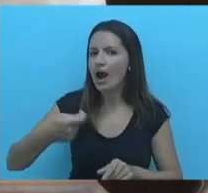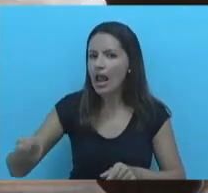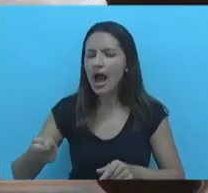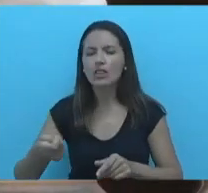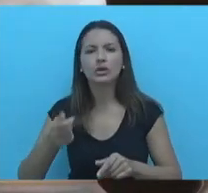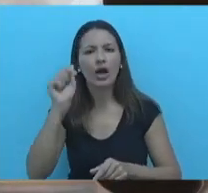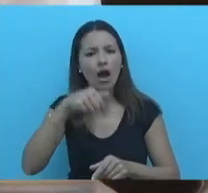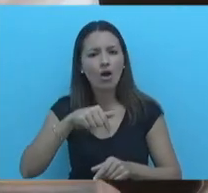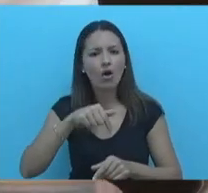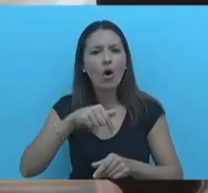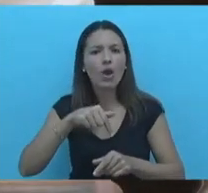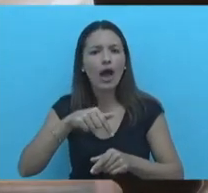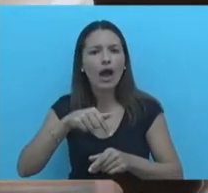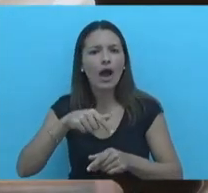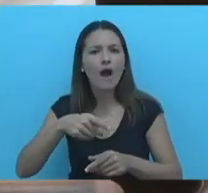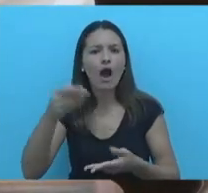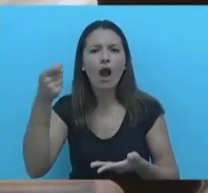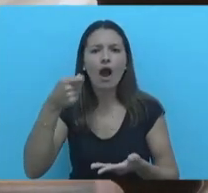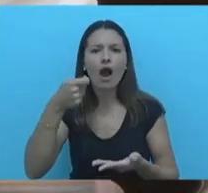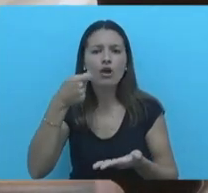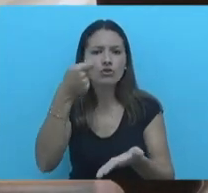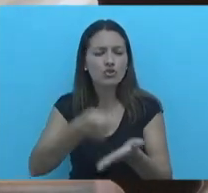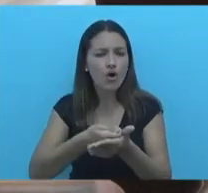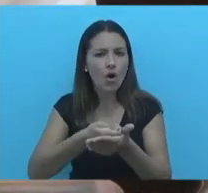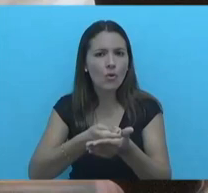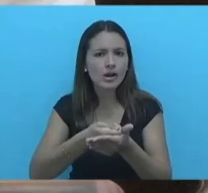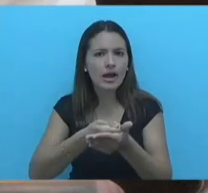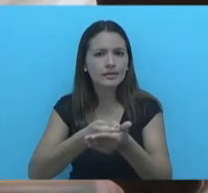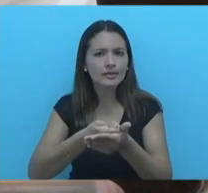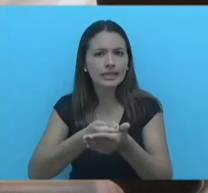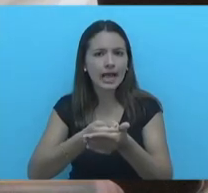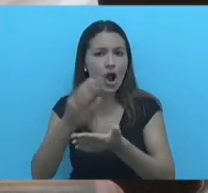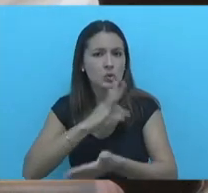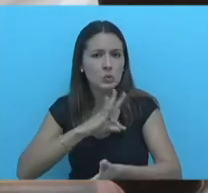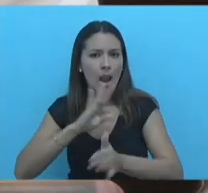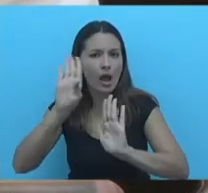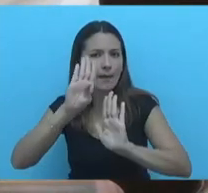de recibir un ajuste en sus